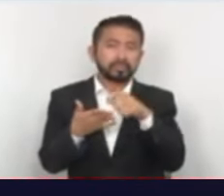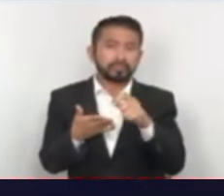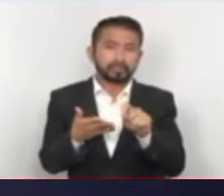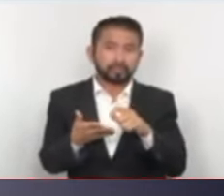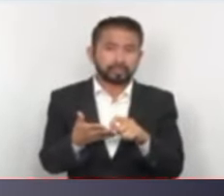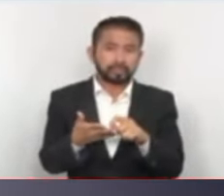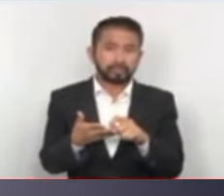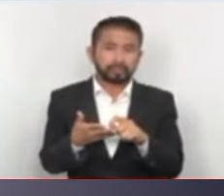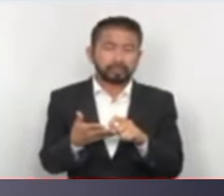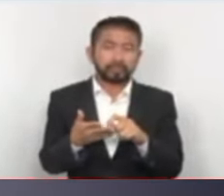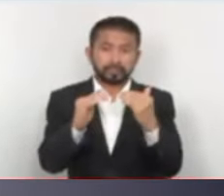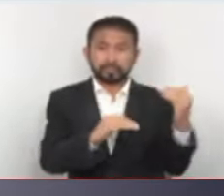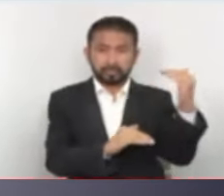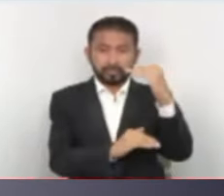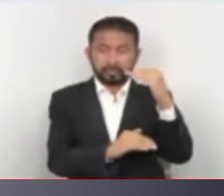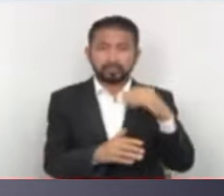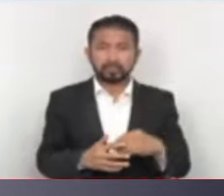fiscalización de entes superiores,